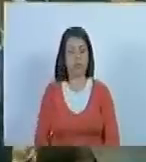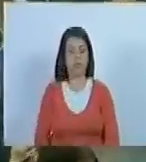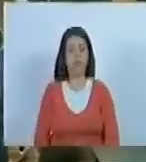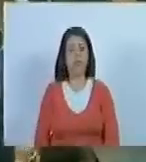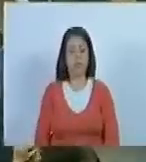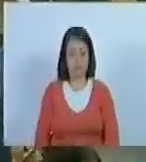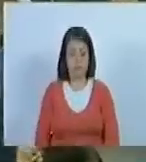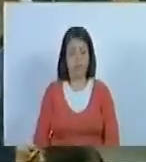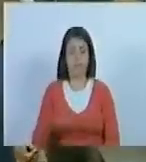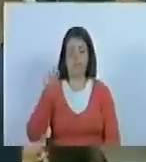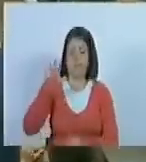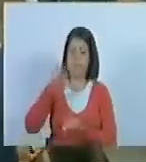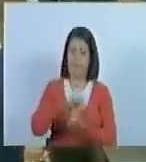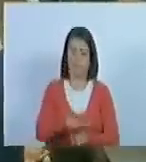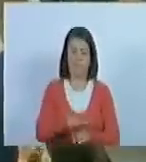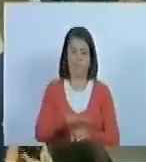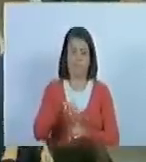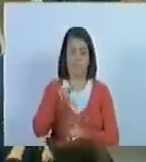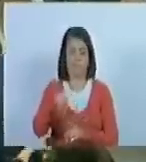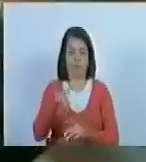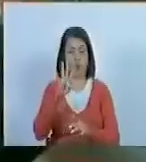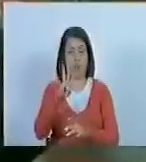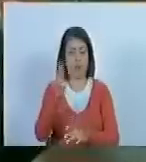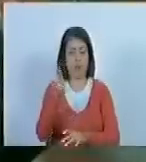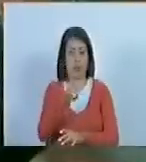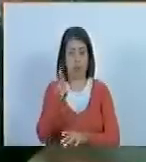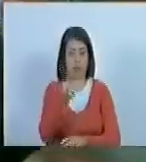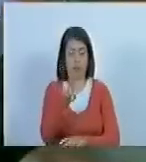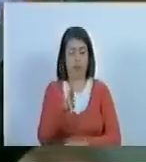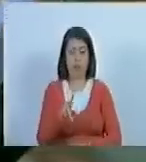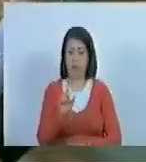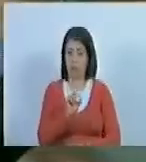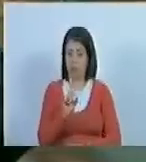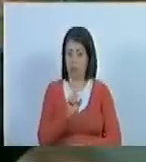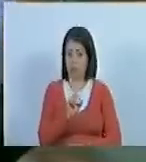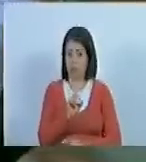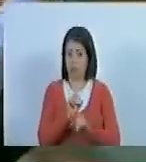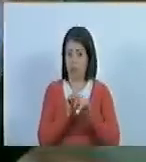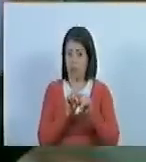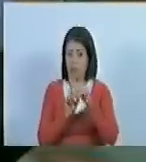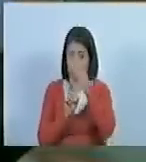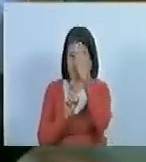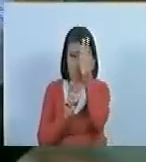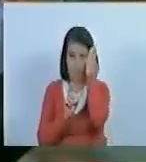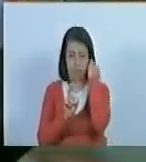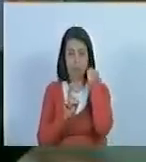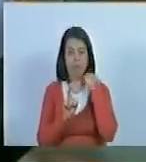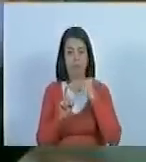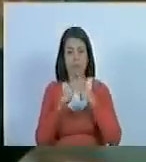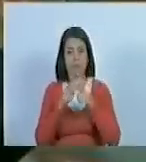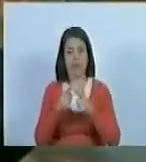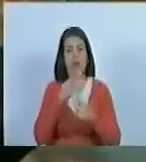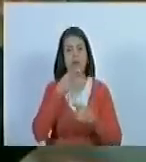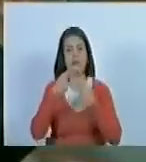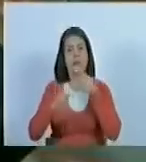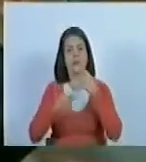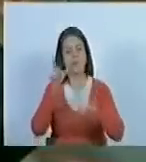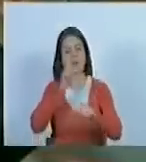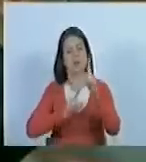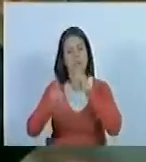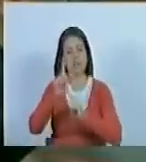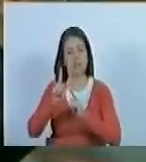que fueron cercenados en la Cuarta República, y no con la dialéctica ni con el hablar, sino con